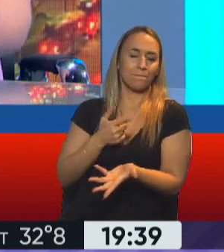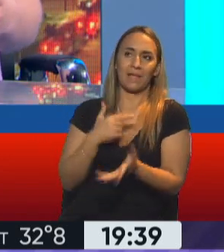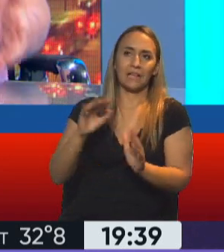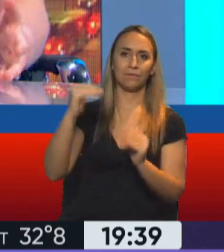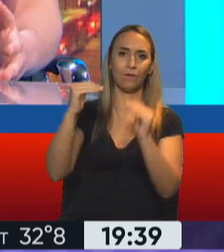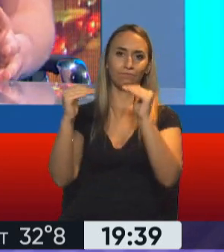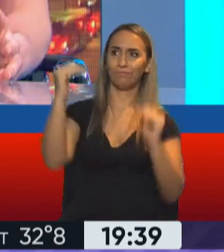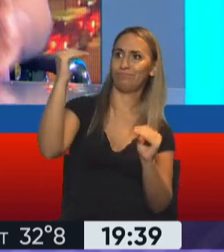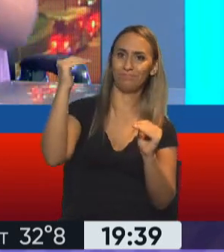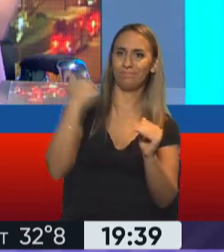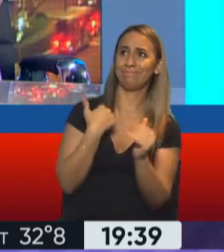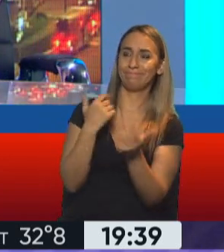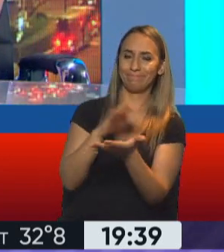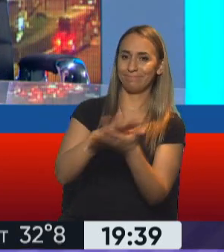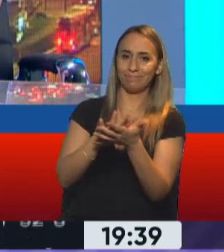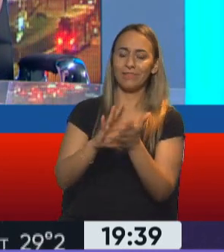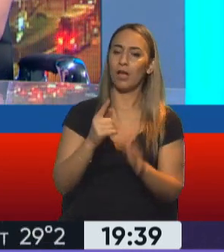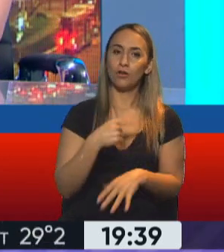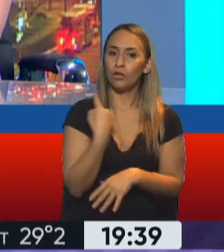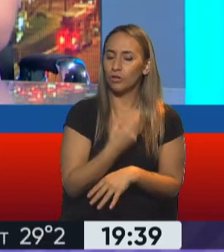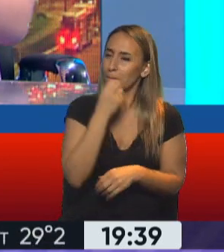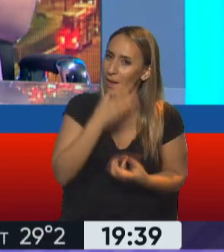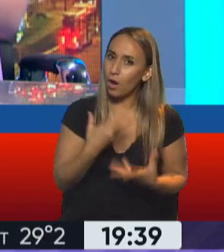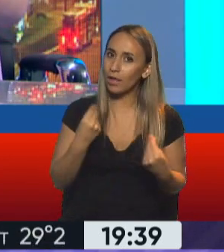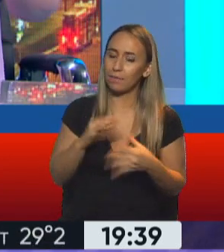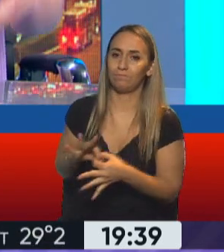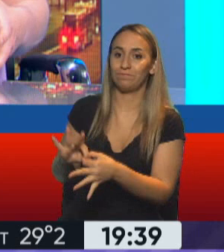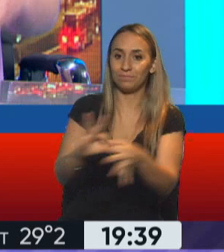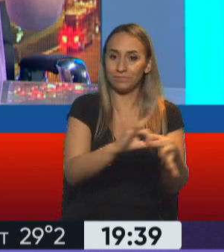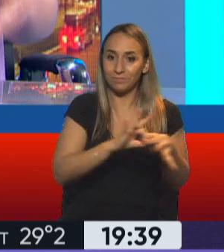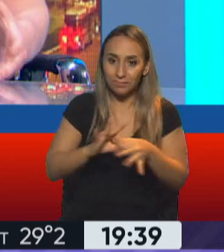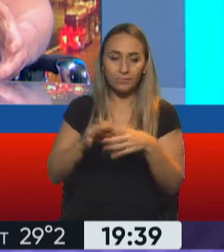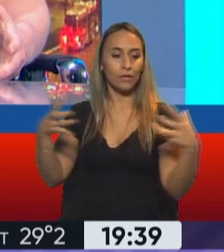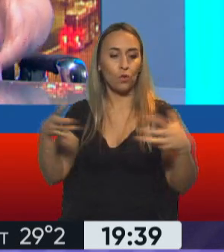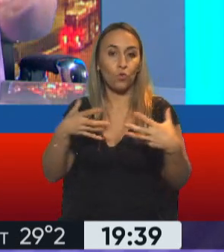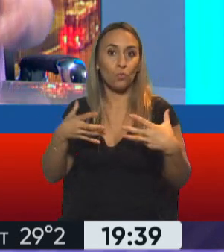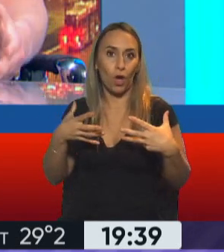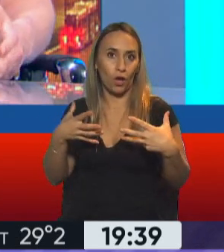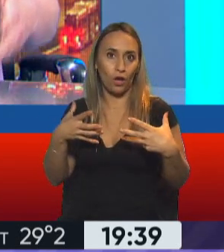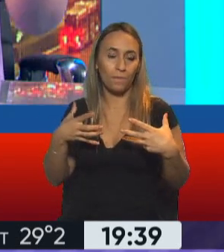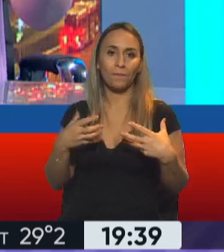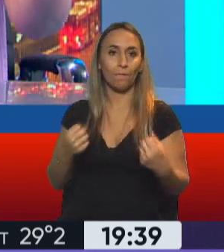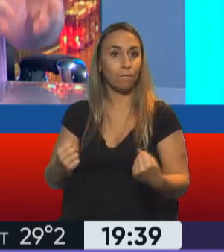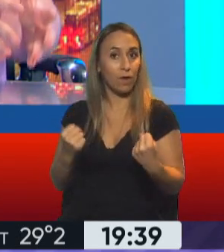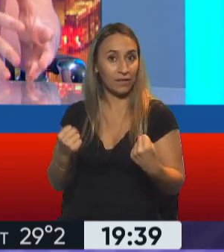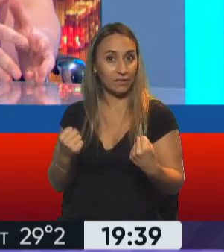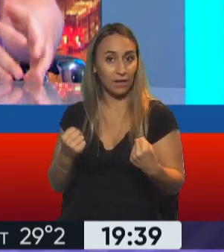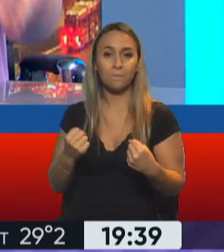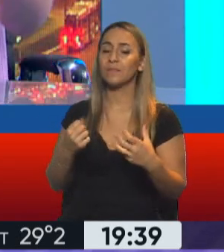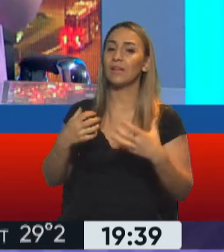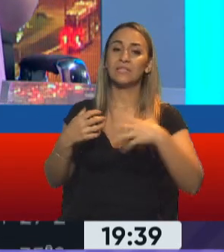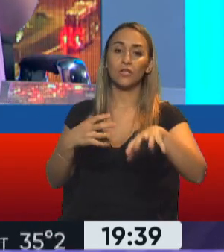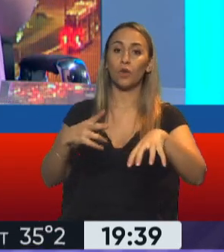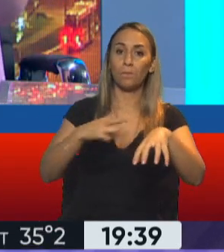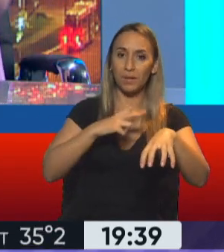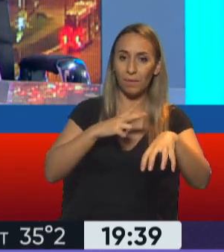desiguales, entonces lo mejor que podemos hacer es nuclearnos, ¿no? Decir, bueno, hacer una coalición, un frente duro entre el sector